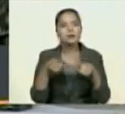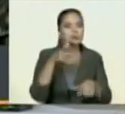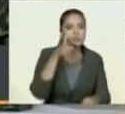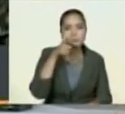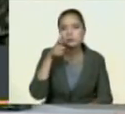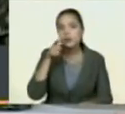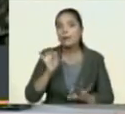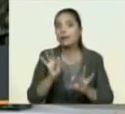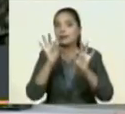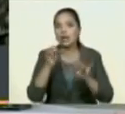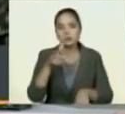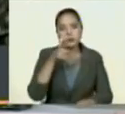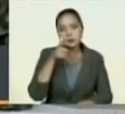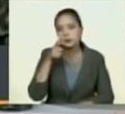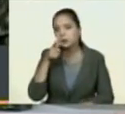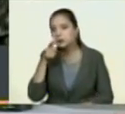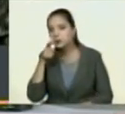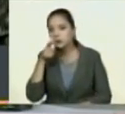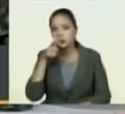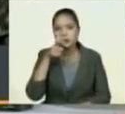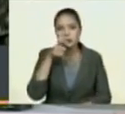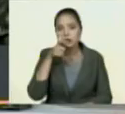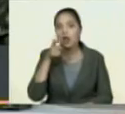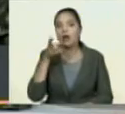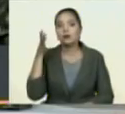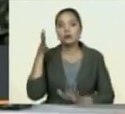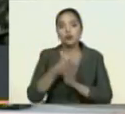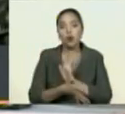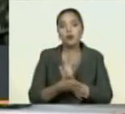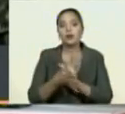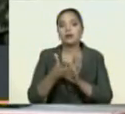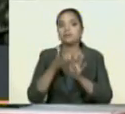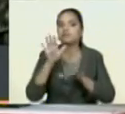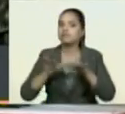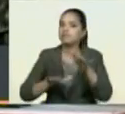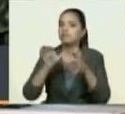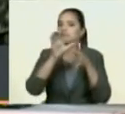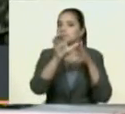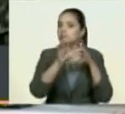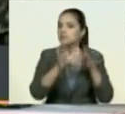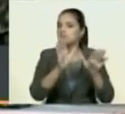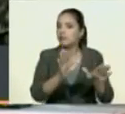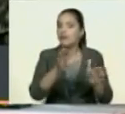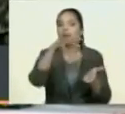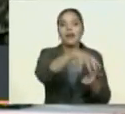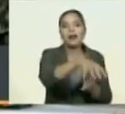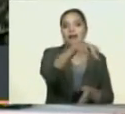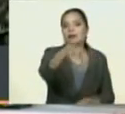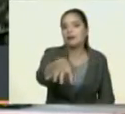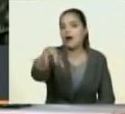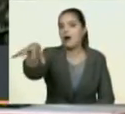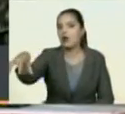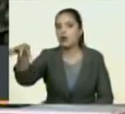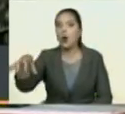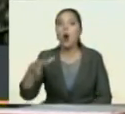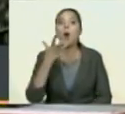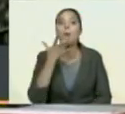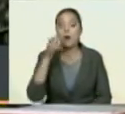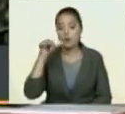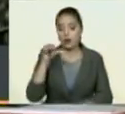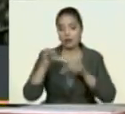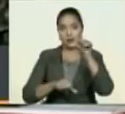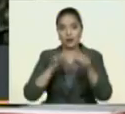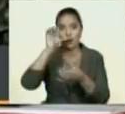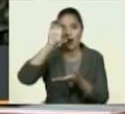patrullaje de acuerdo pues a la caracterización del Estado. Por ejemplo, en el Distrito